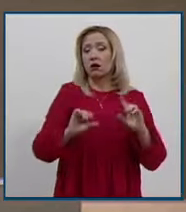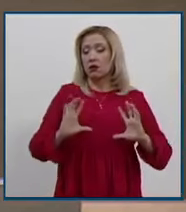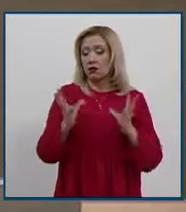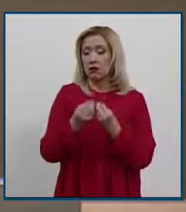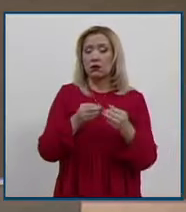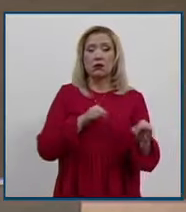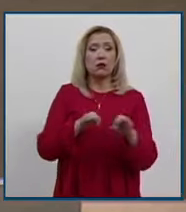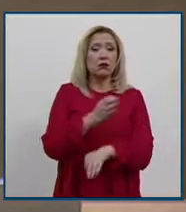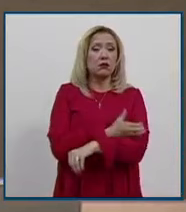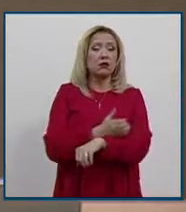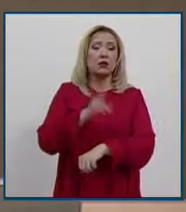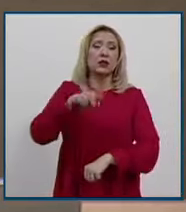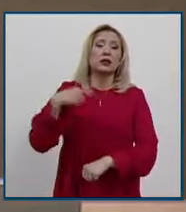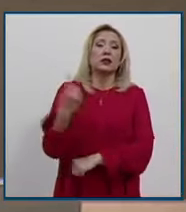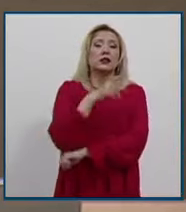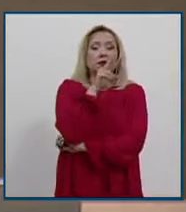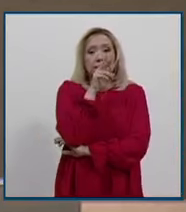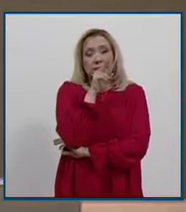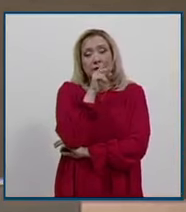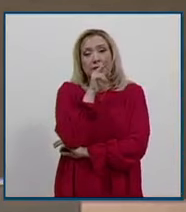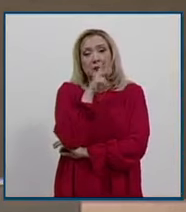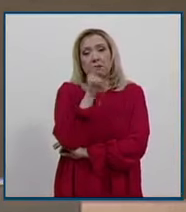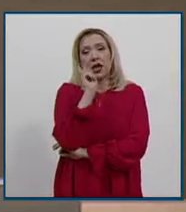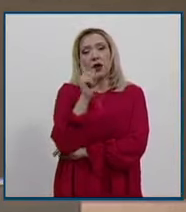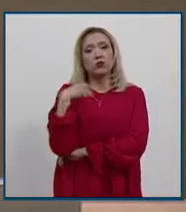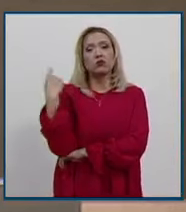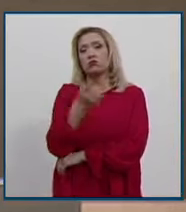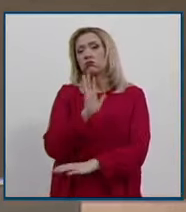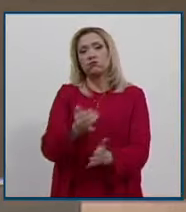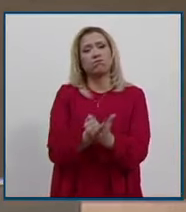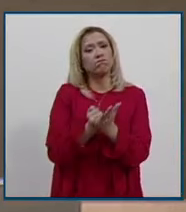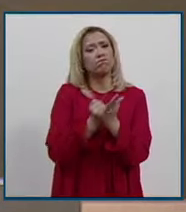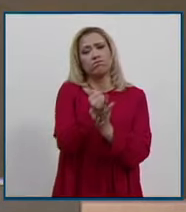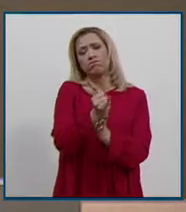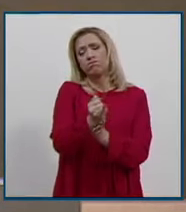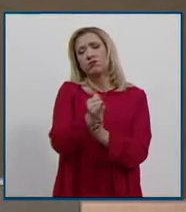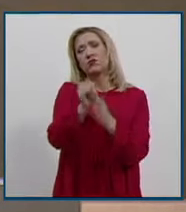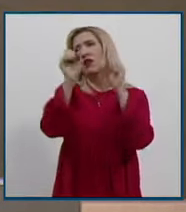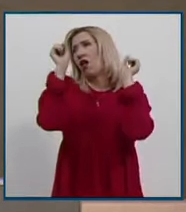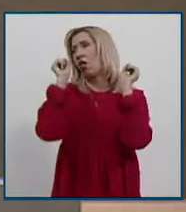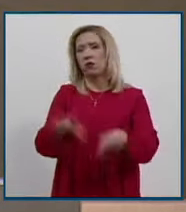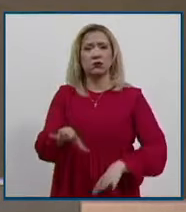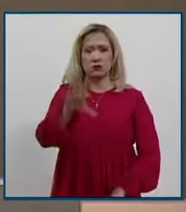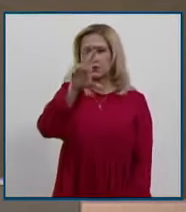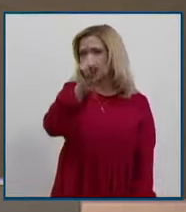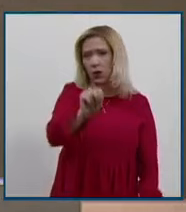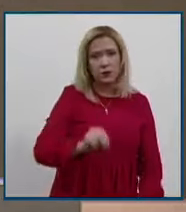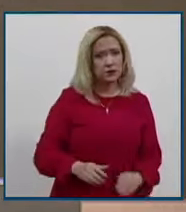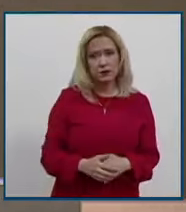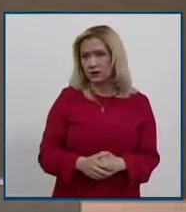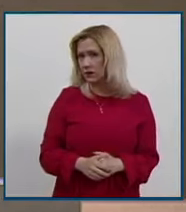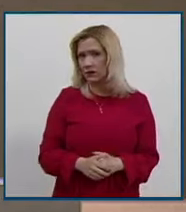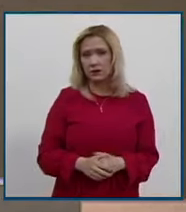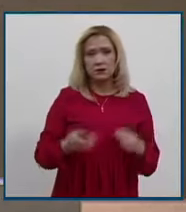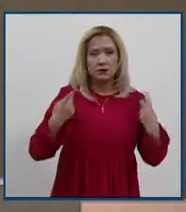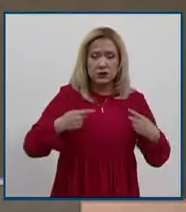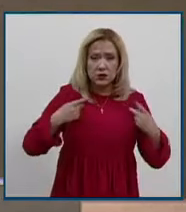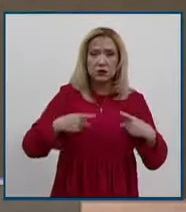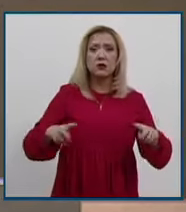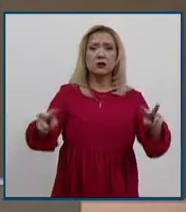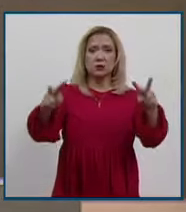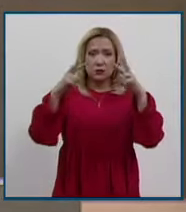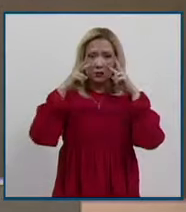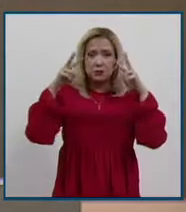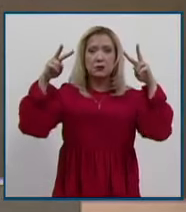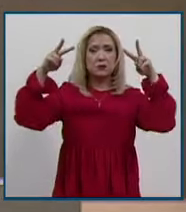también estamos empeñados decididos en no dejar que la sociedad pierda de vista la función